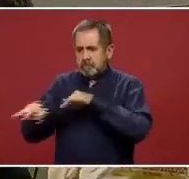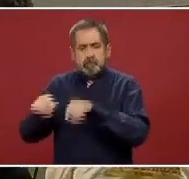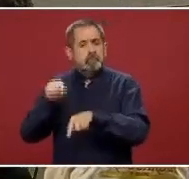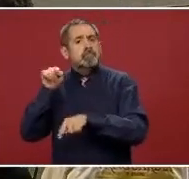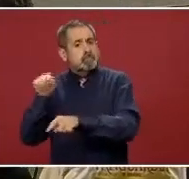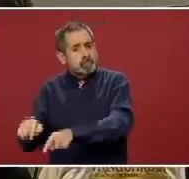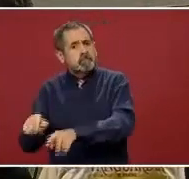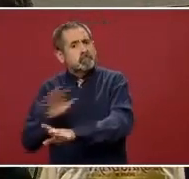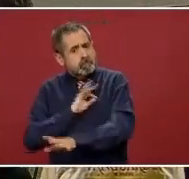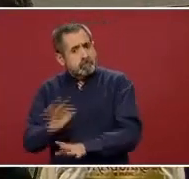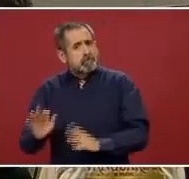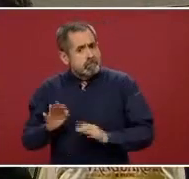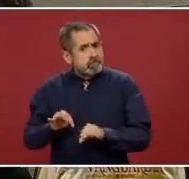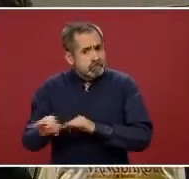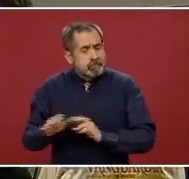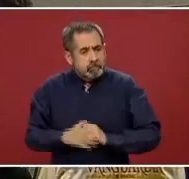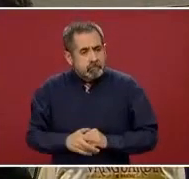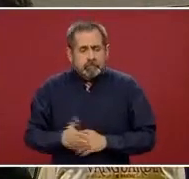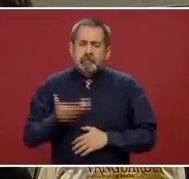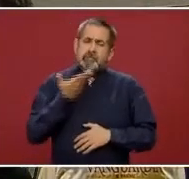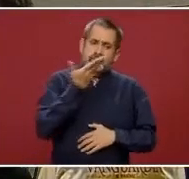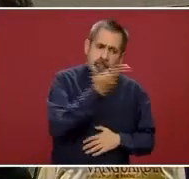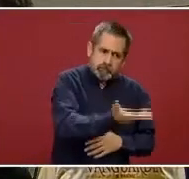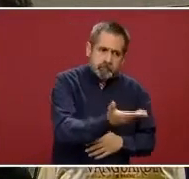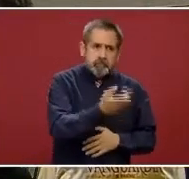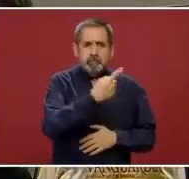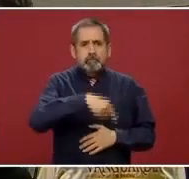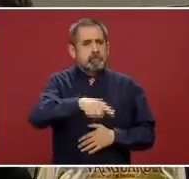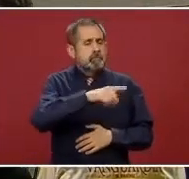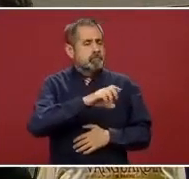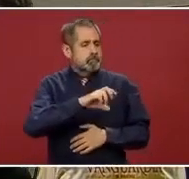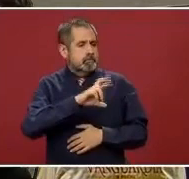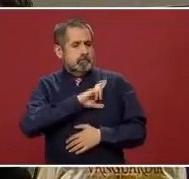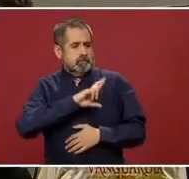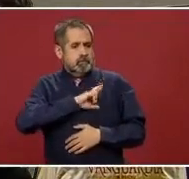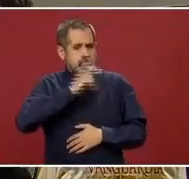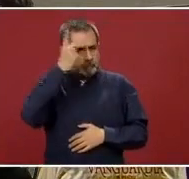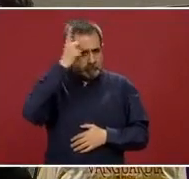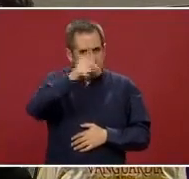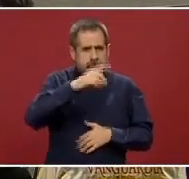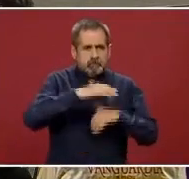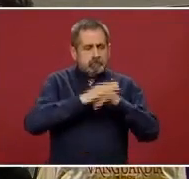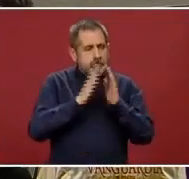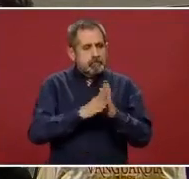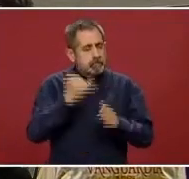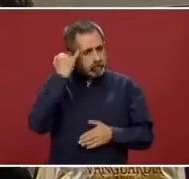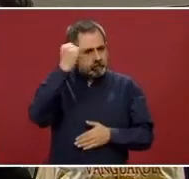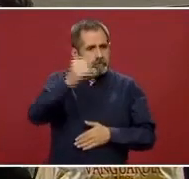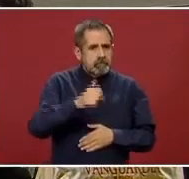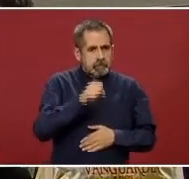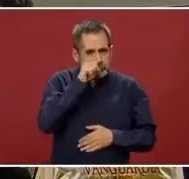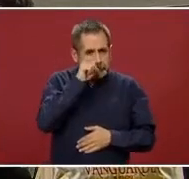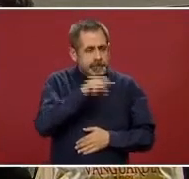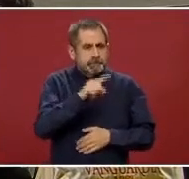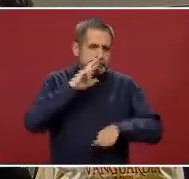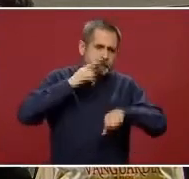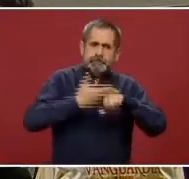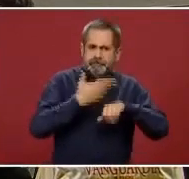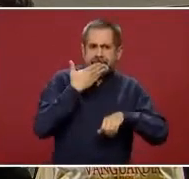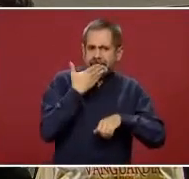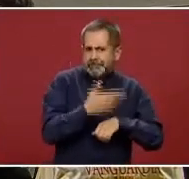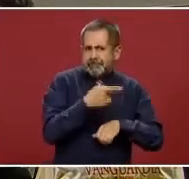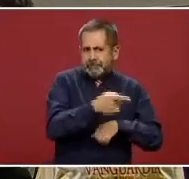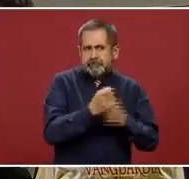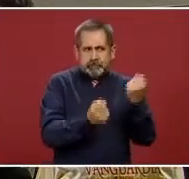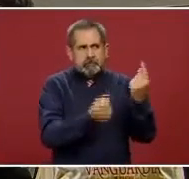Siempre que esto sea posible, pedimos al sector privado que ya tome la iniciativa, como muy responsablemente la